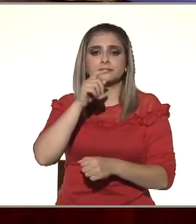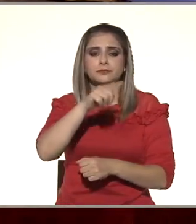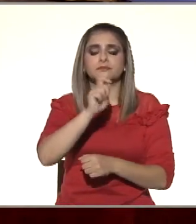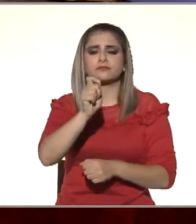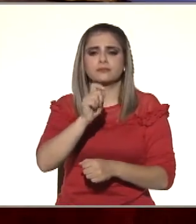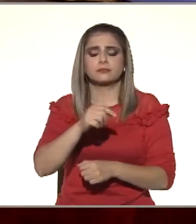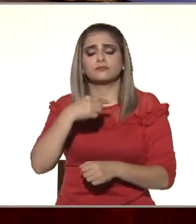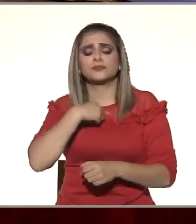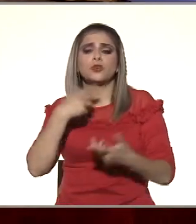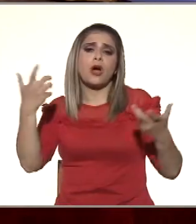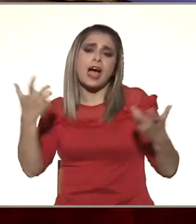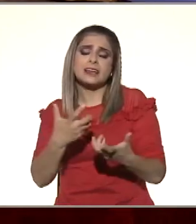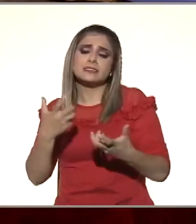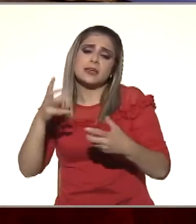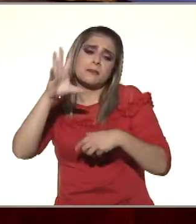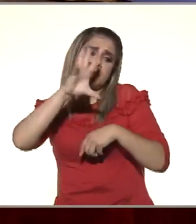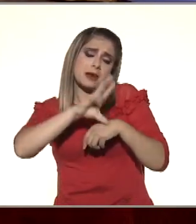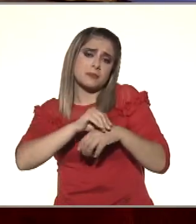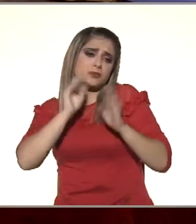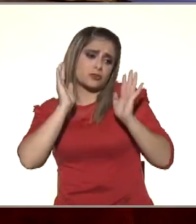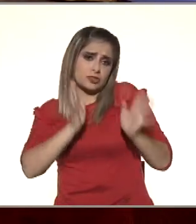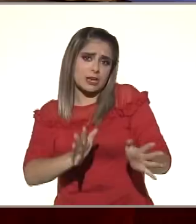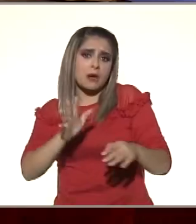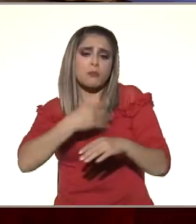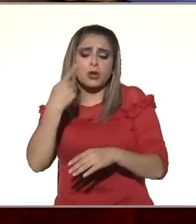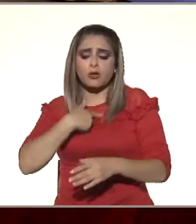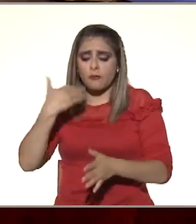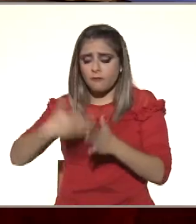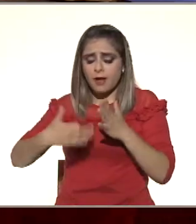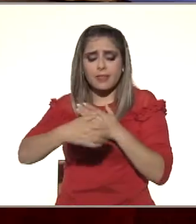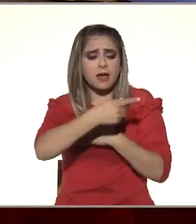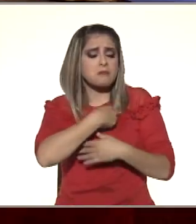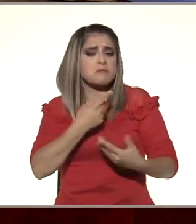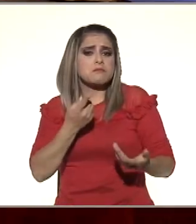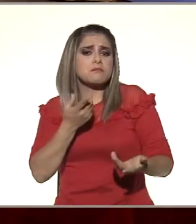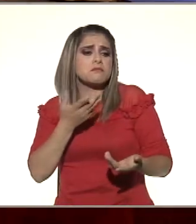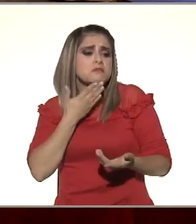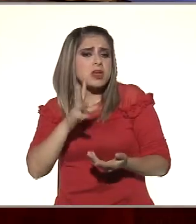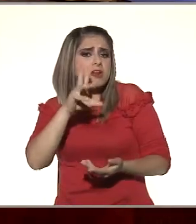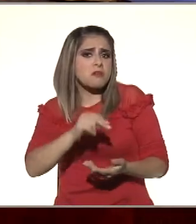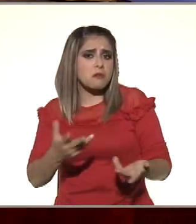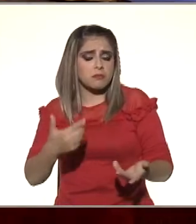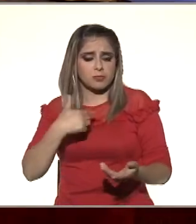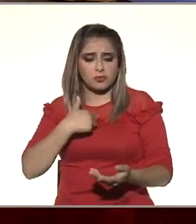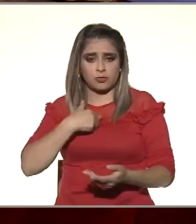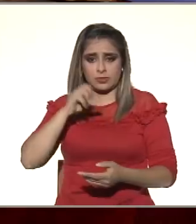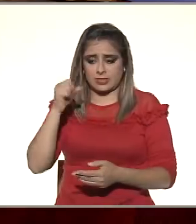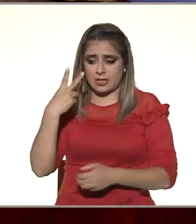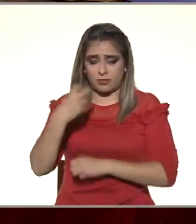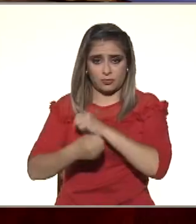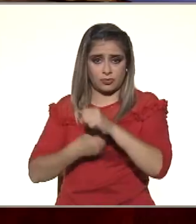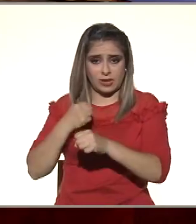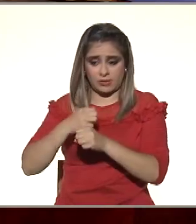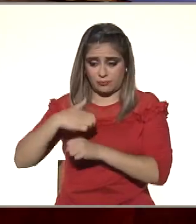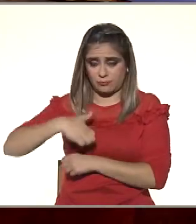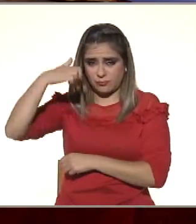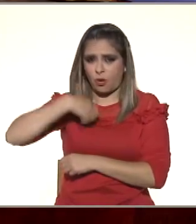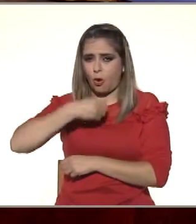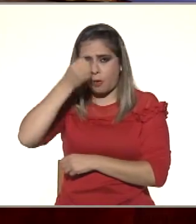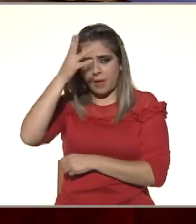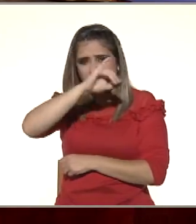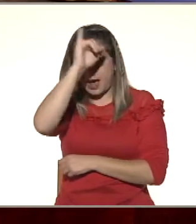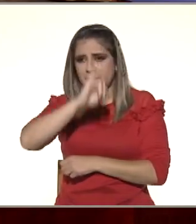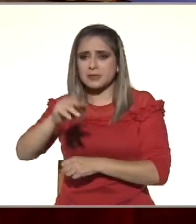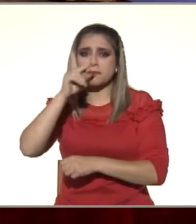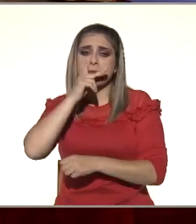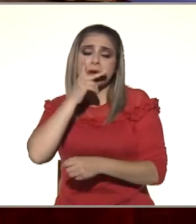fue, lo hice con permiso, pues yo carecía de satisfacción. Como hijo, a mis 62 años de edad, todavía no se me olvida. Que